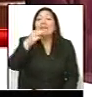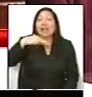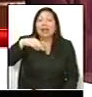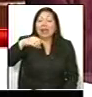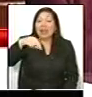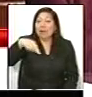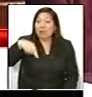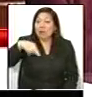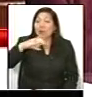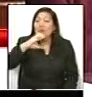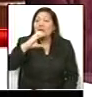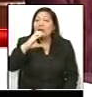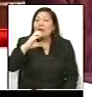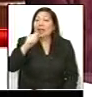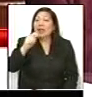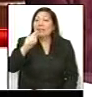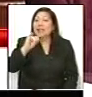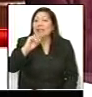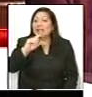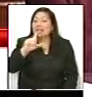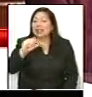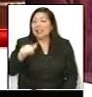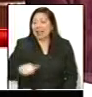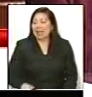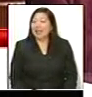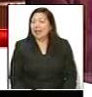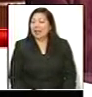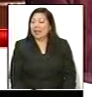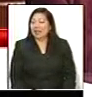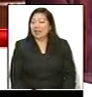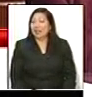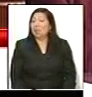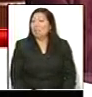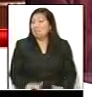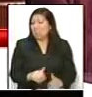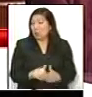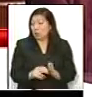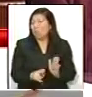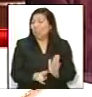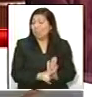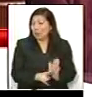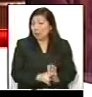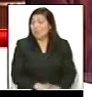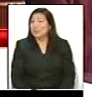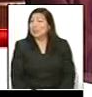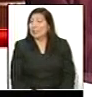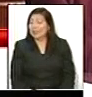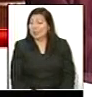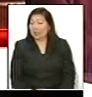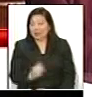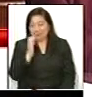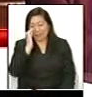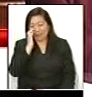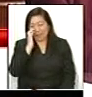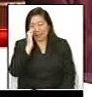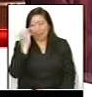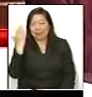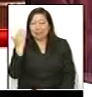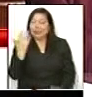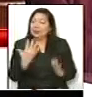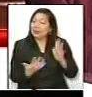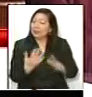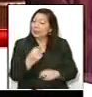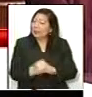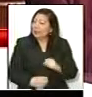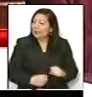Mire usted, presidenta, todo lo que se dice acá. Habla de la inmunidad, habla del voto voluntario. Habla, yo presento, hace 15 años yo presento un